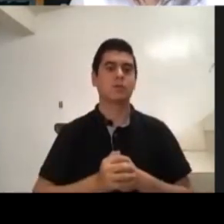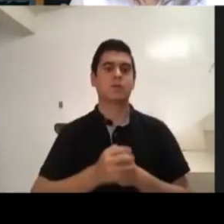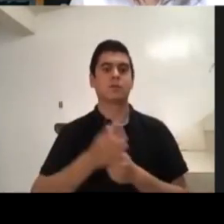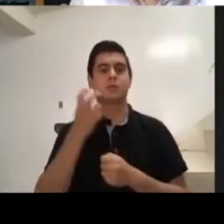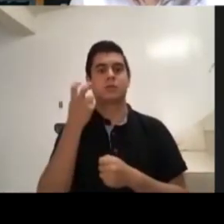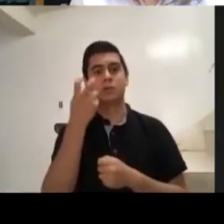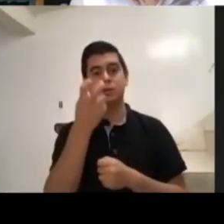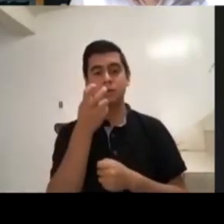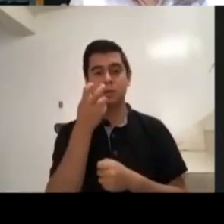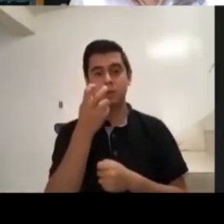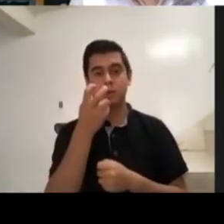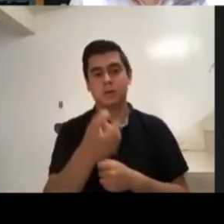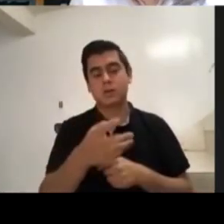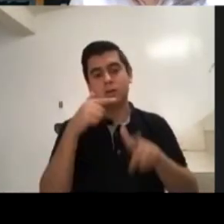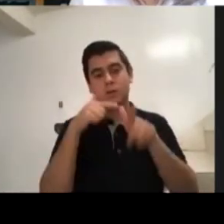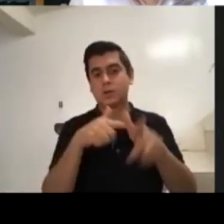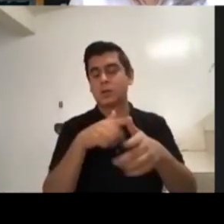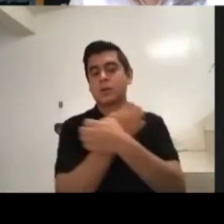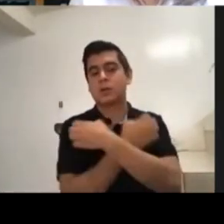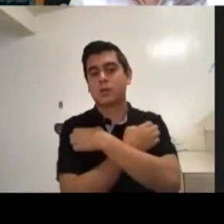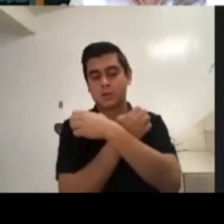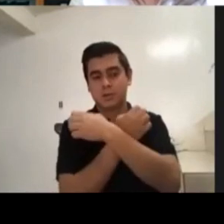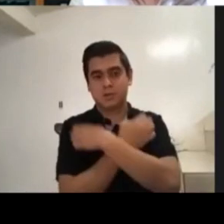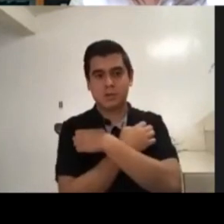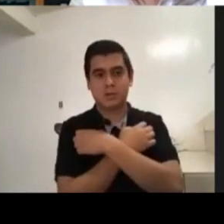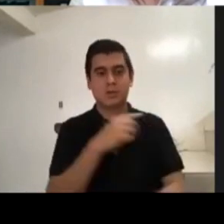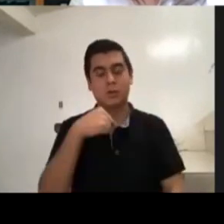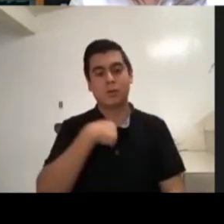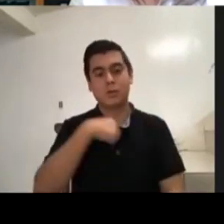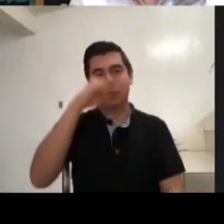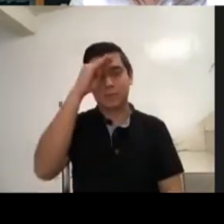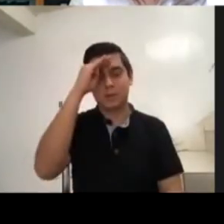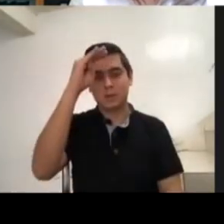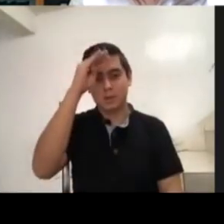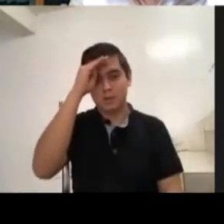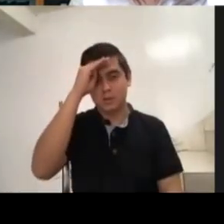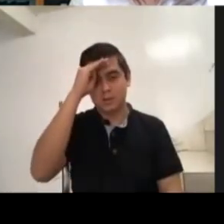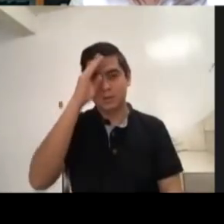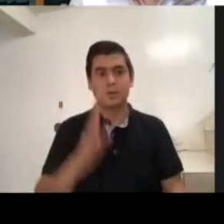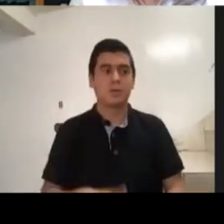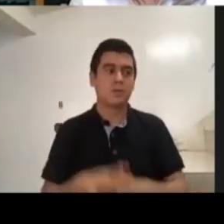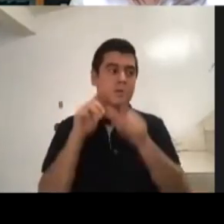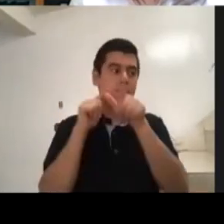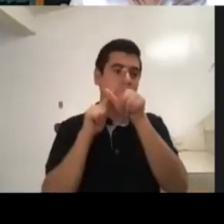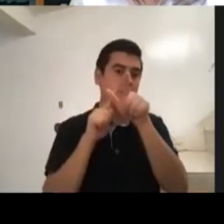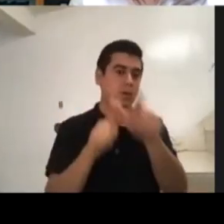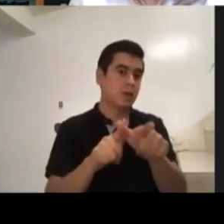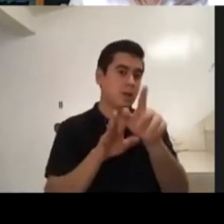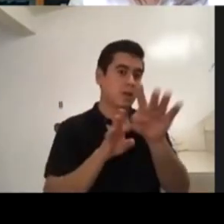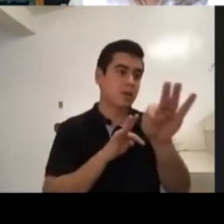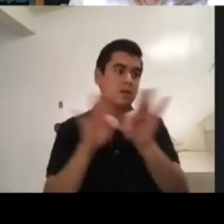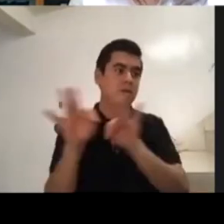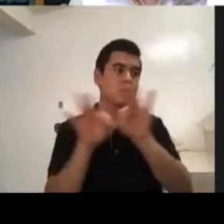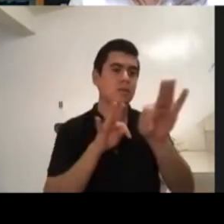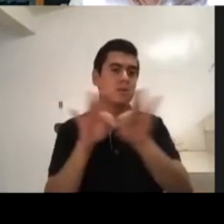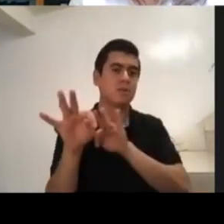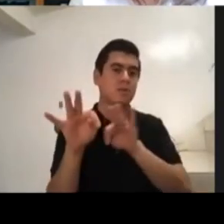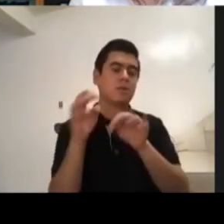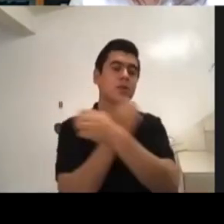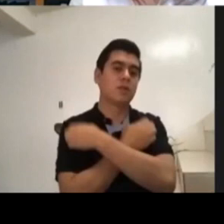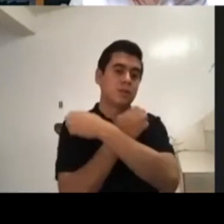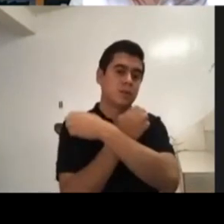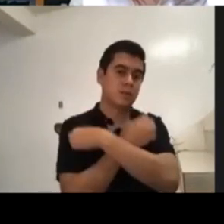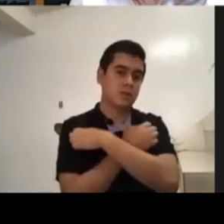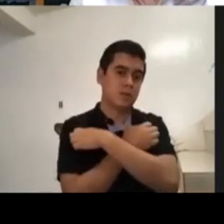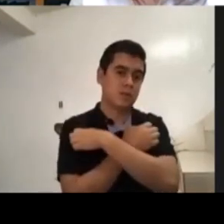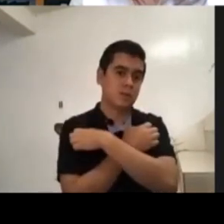educativos. Y ahí me parece que hay algunas cosas que hemos aprendido en educación escolar, en educación intercultural, y yo